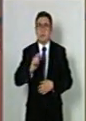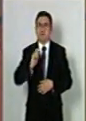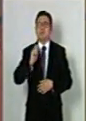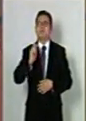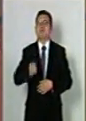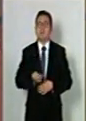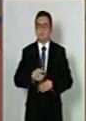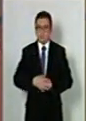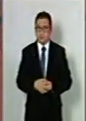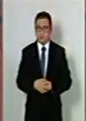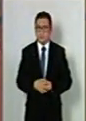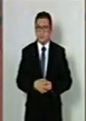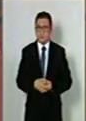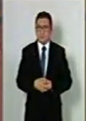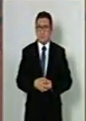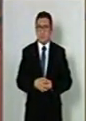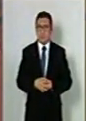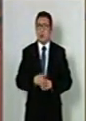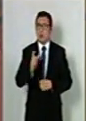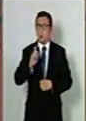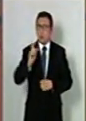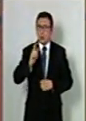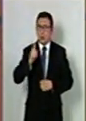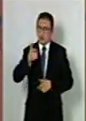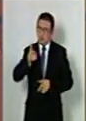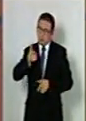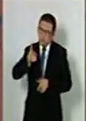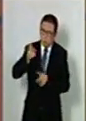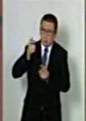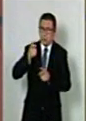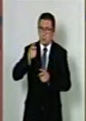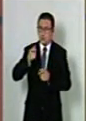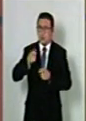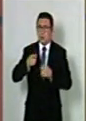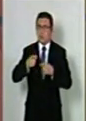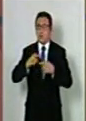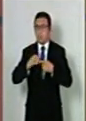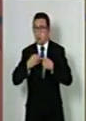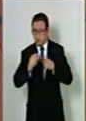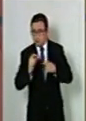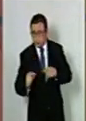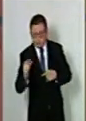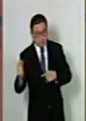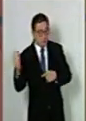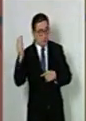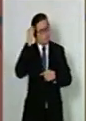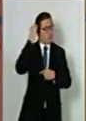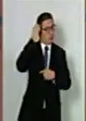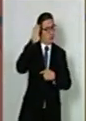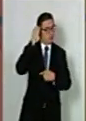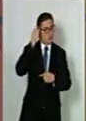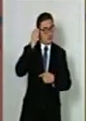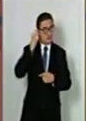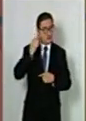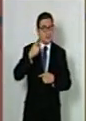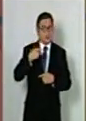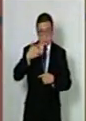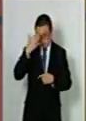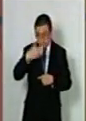un proyectil de arma de fuego en su cráneo? Quiero